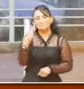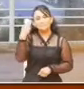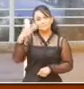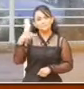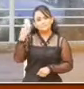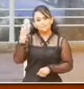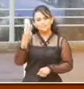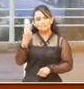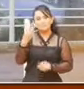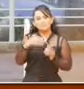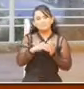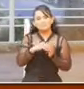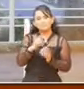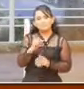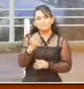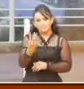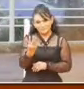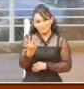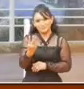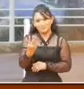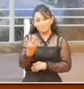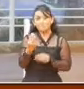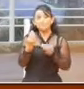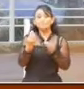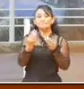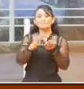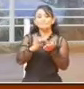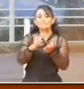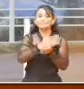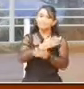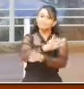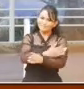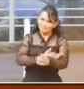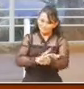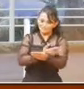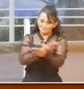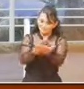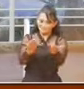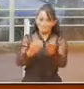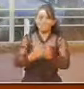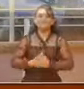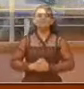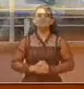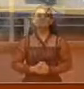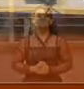de marzo del 2023. Muy buenas tardes y muchas gracias a todos.